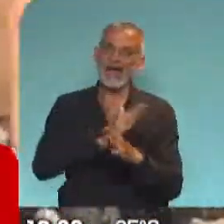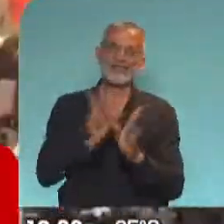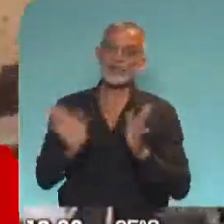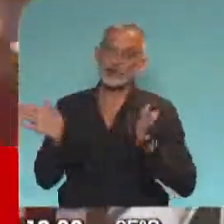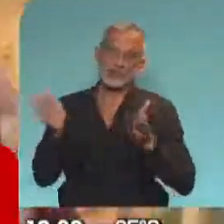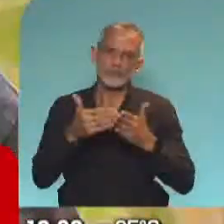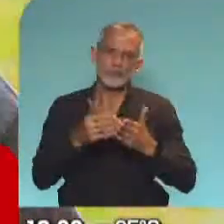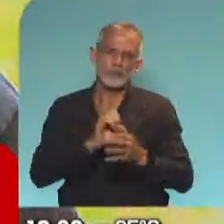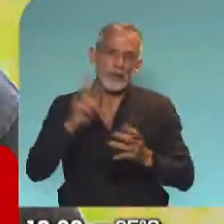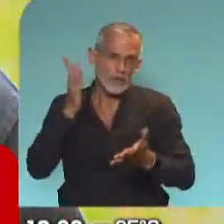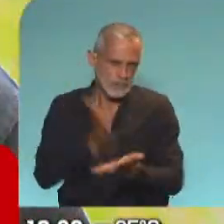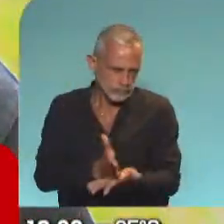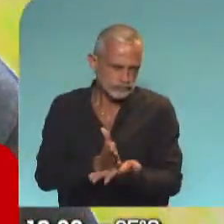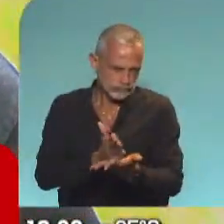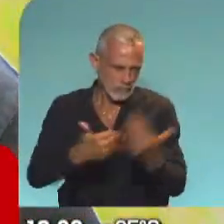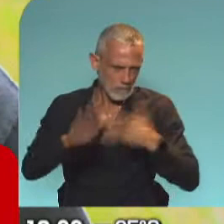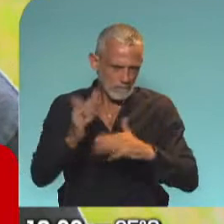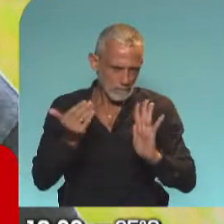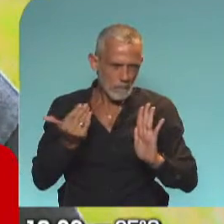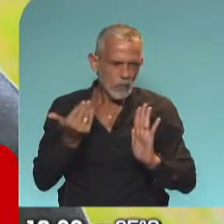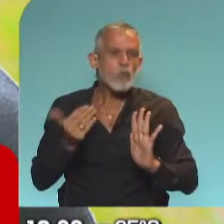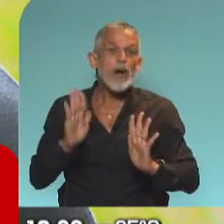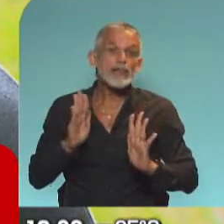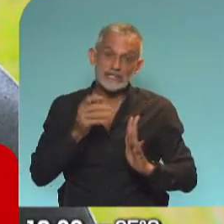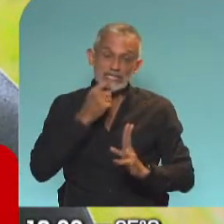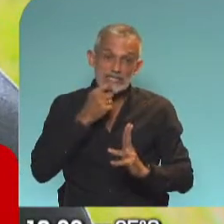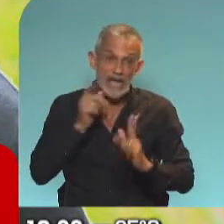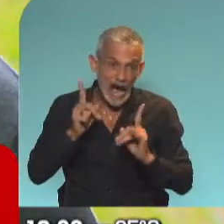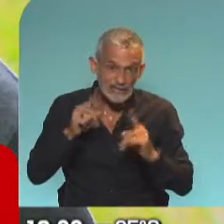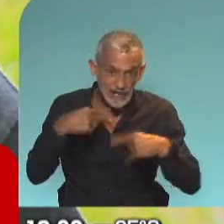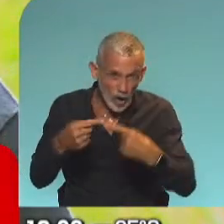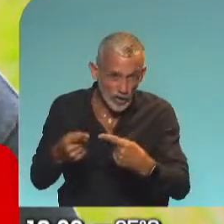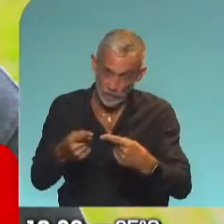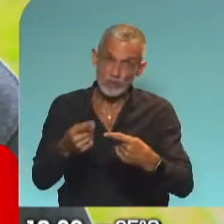cierre mucho más fuerte que va a ser inevitable